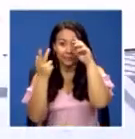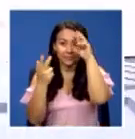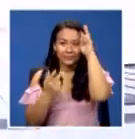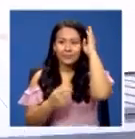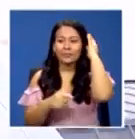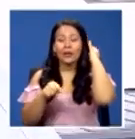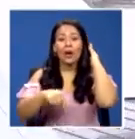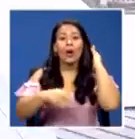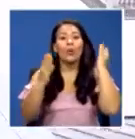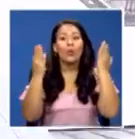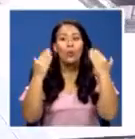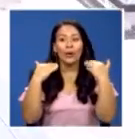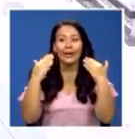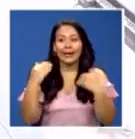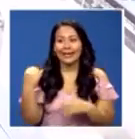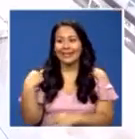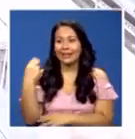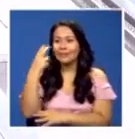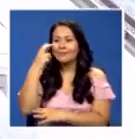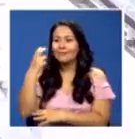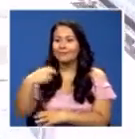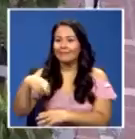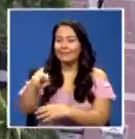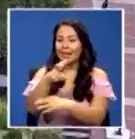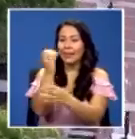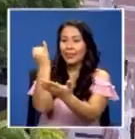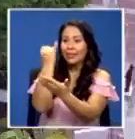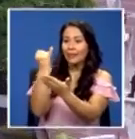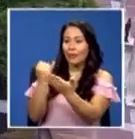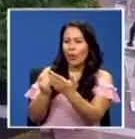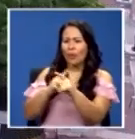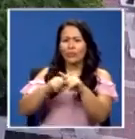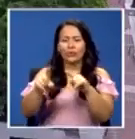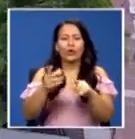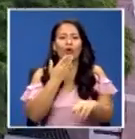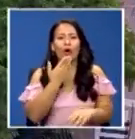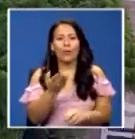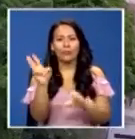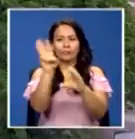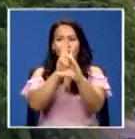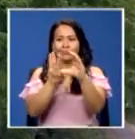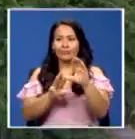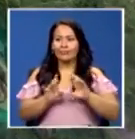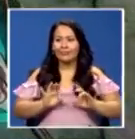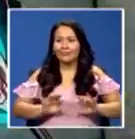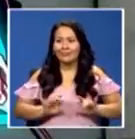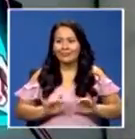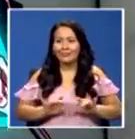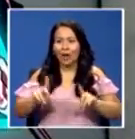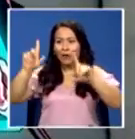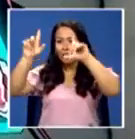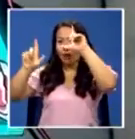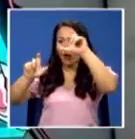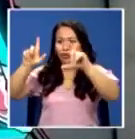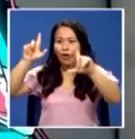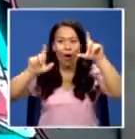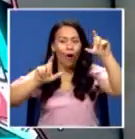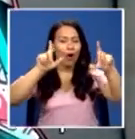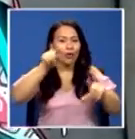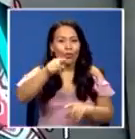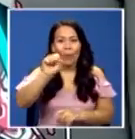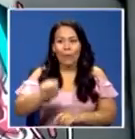guayaquil tiene un nuevo semblante artístico pero virtualmente y es que a través de fotografías podemos